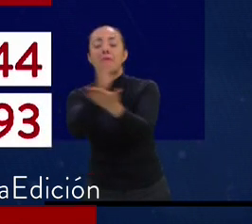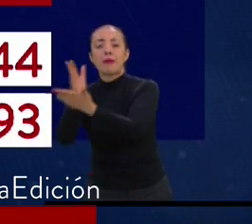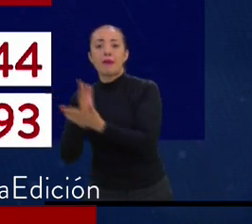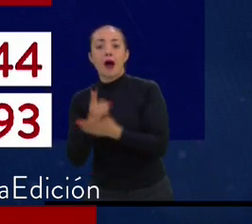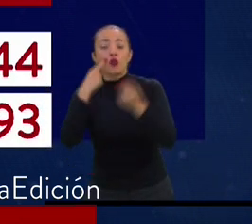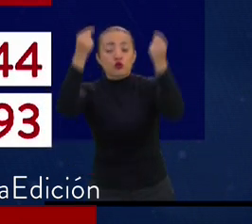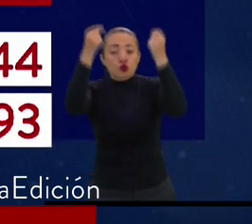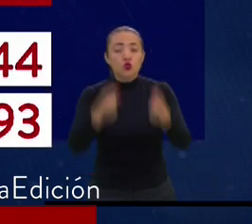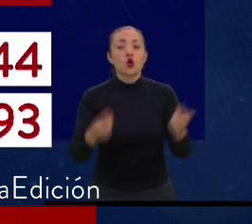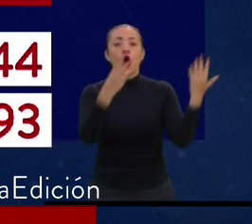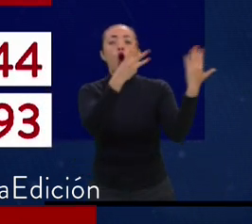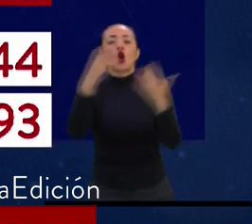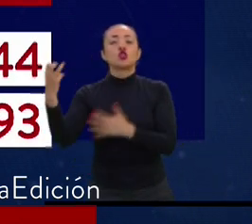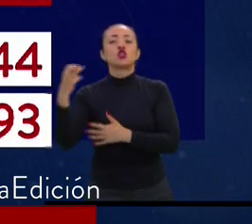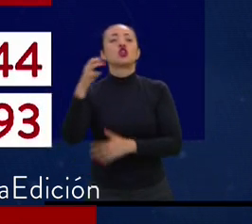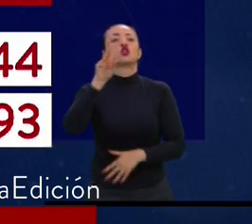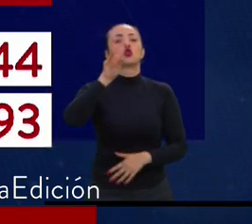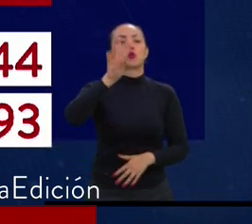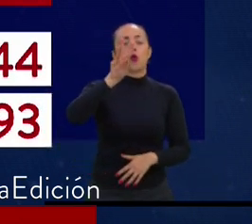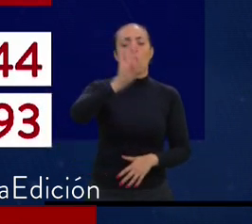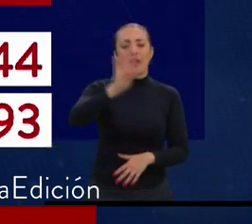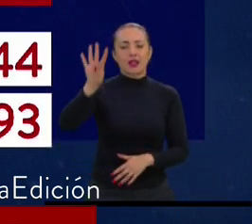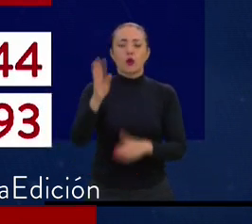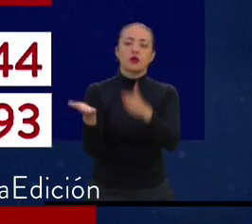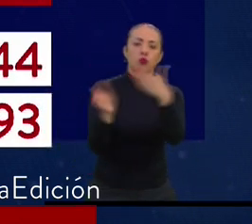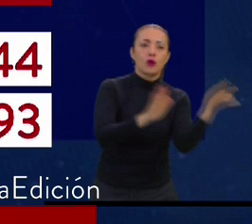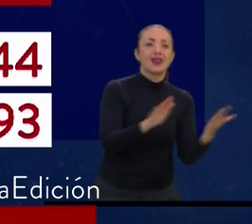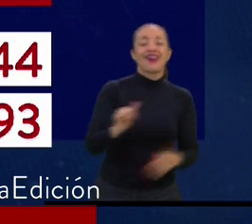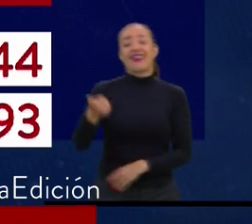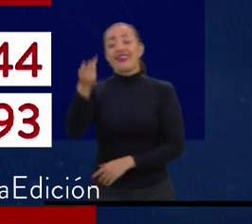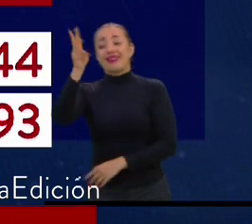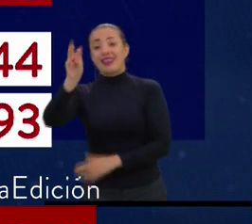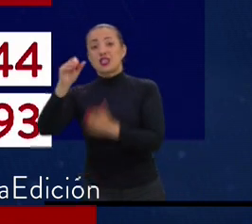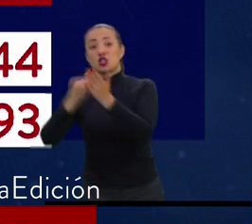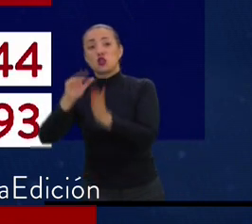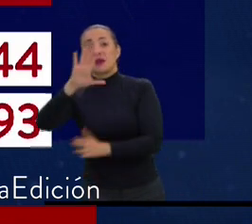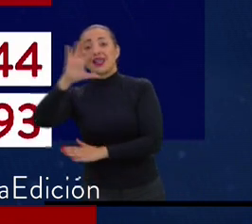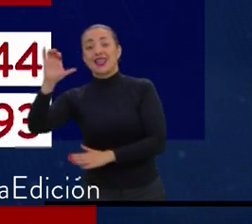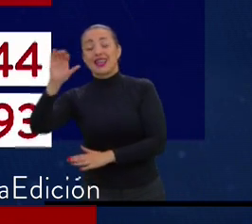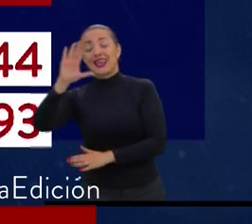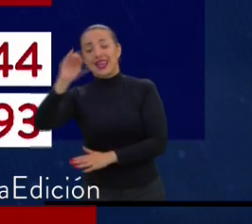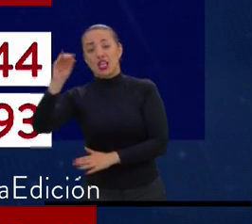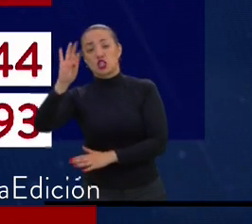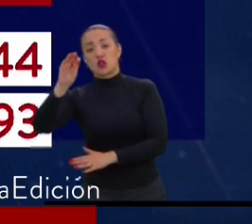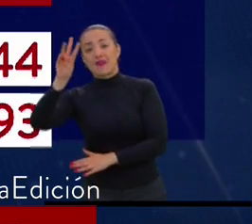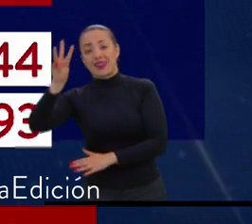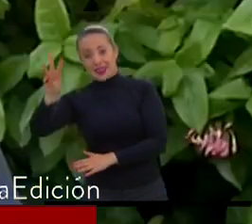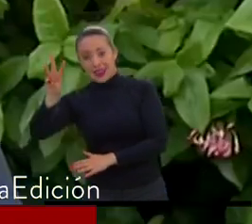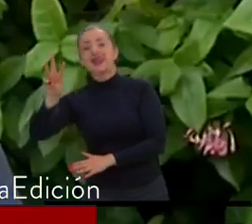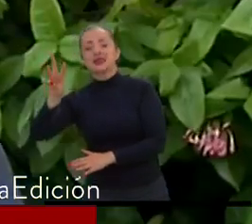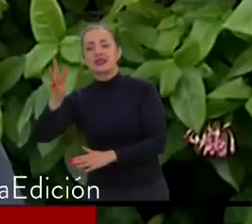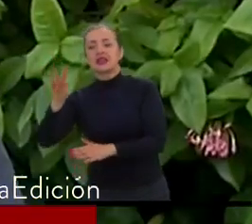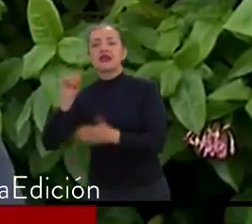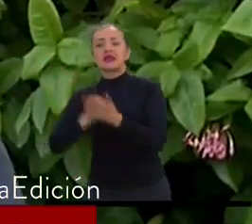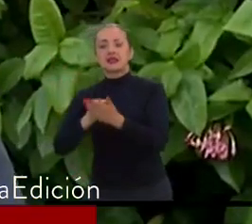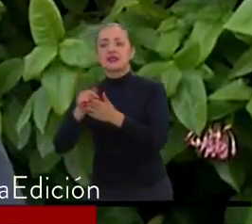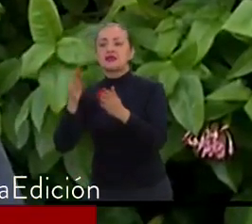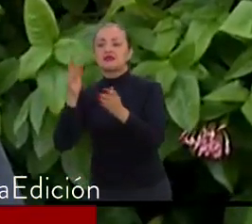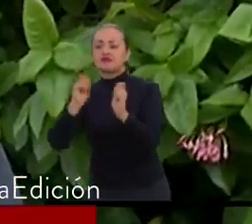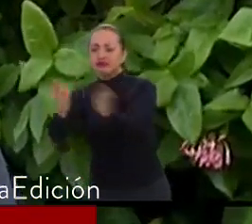de 844 muertos y 18.593 contagios desde el mes de marzo. Estamos